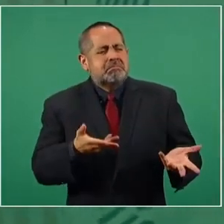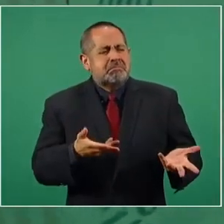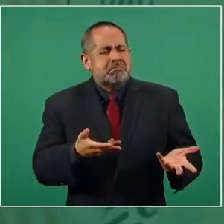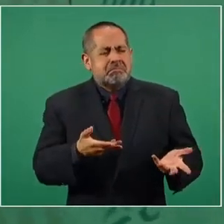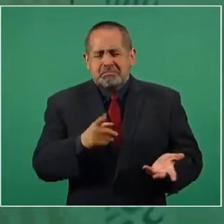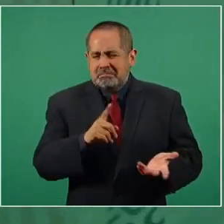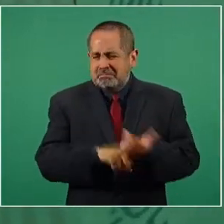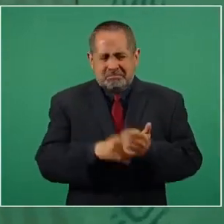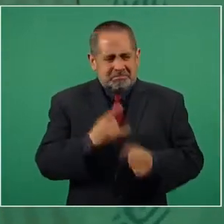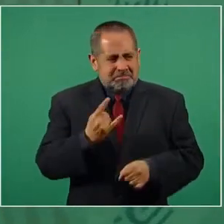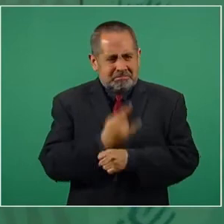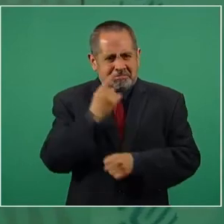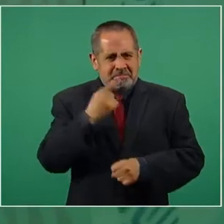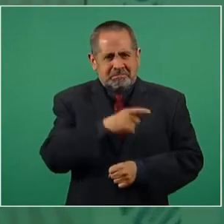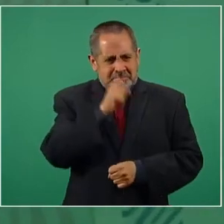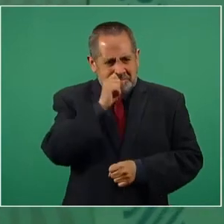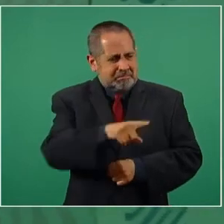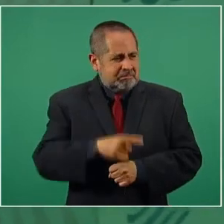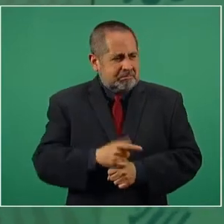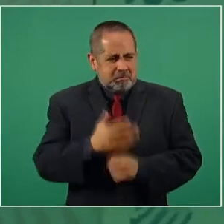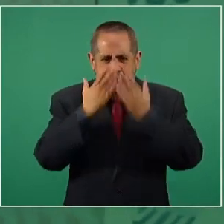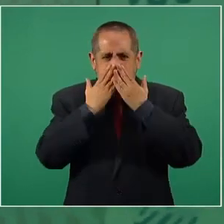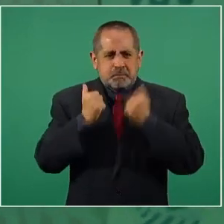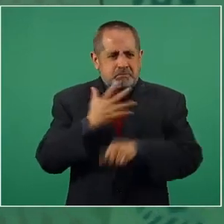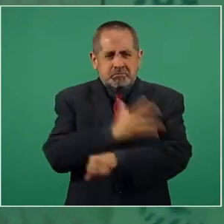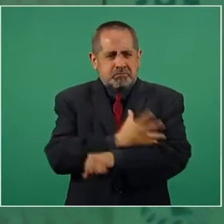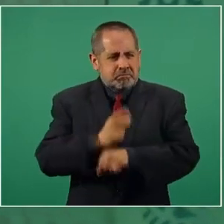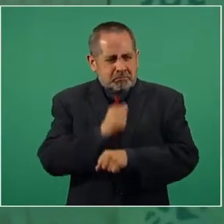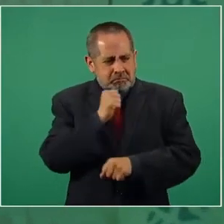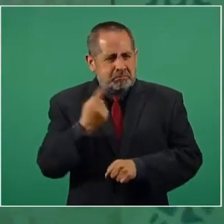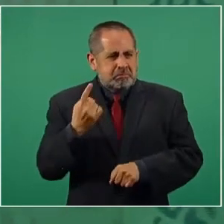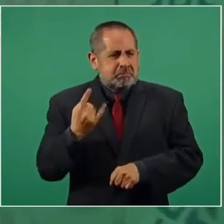Si eres deshonesto.